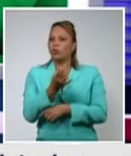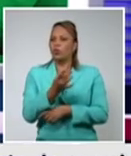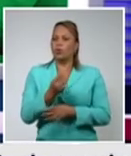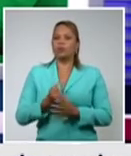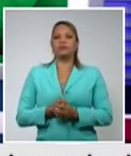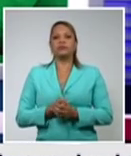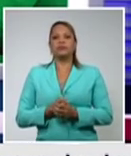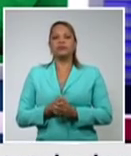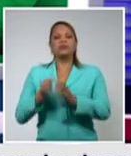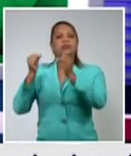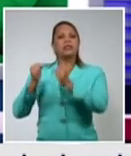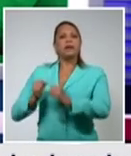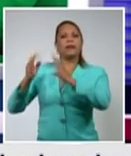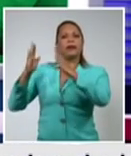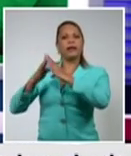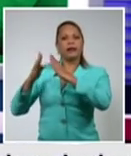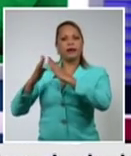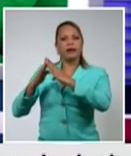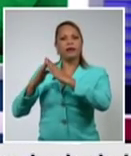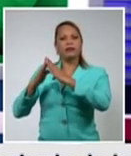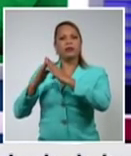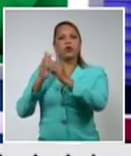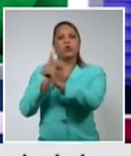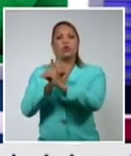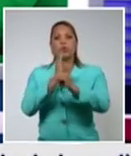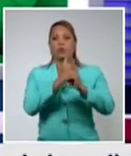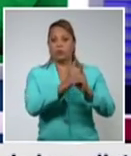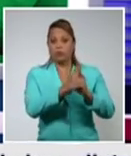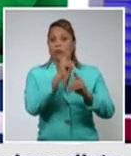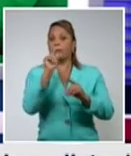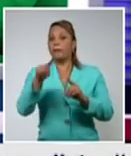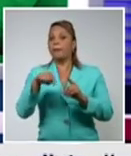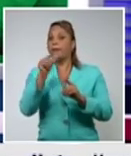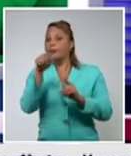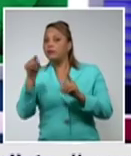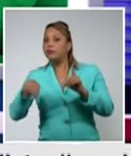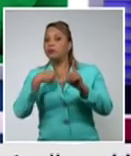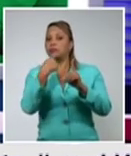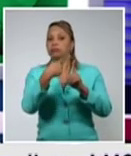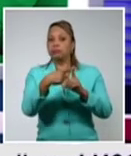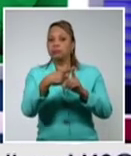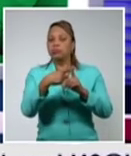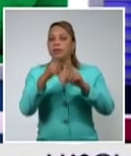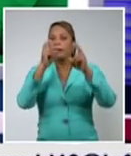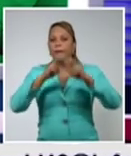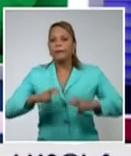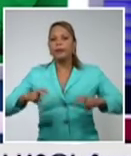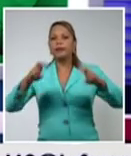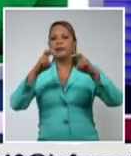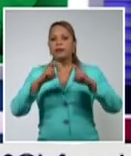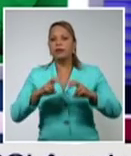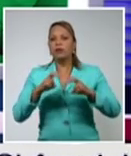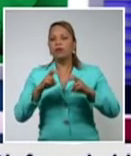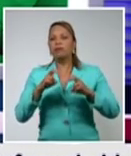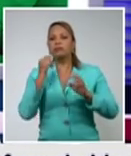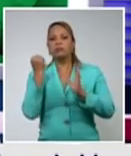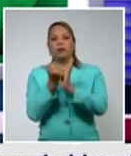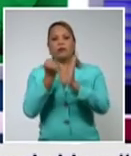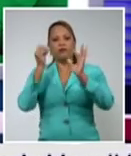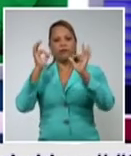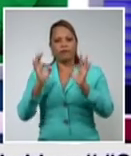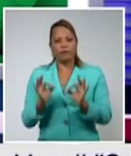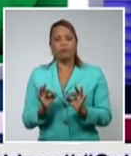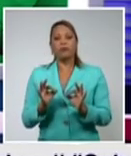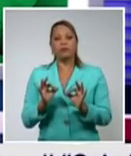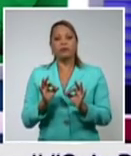hogar. Al ser contacto de un caso positivo, se hizo el estudio, se hizo el diagnóstico. Realmente